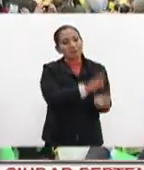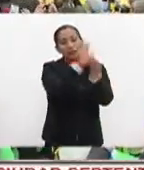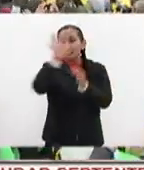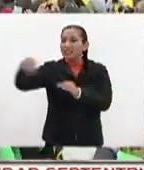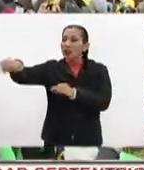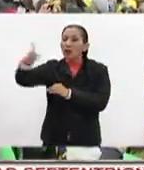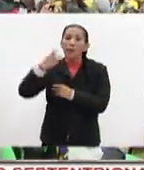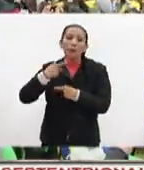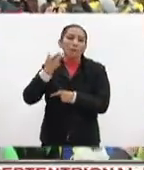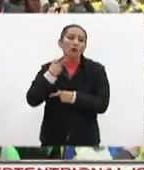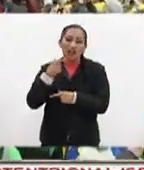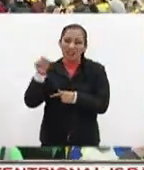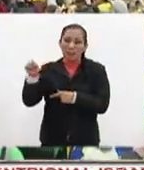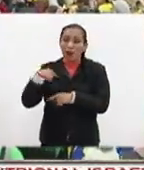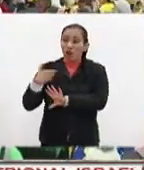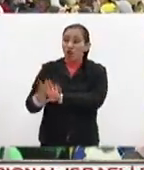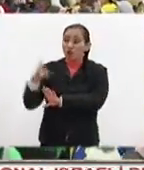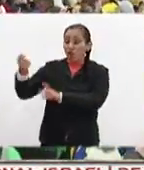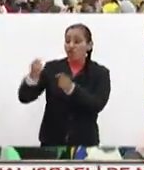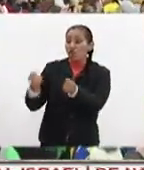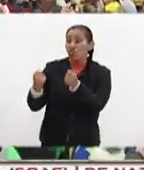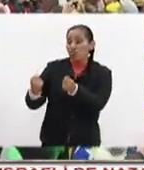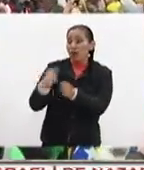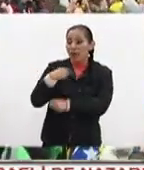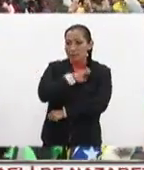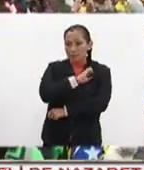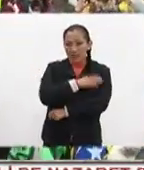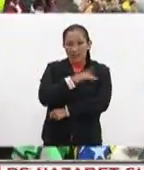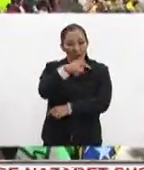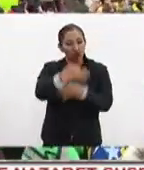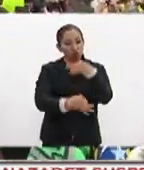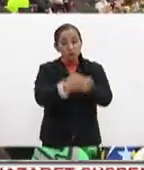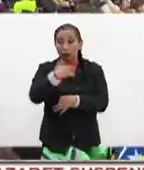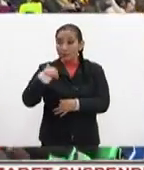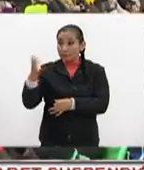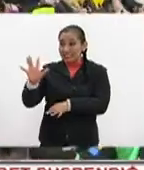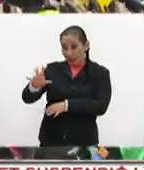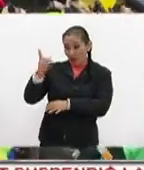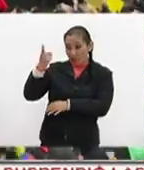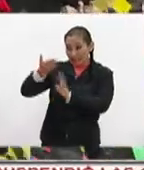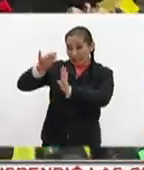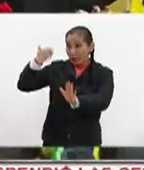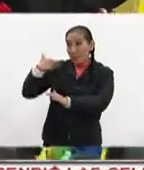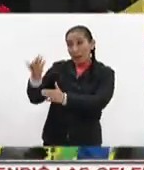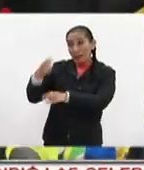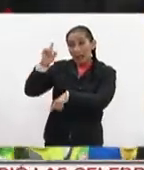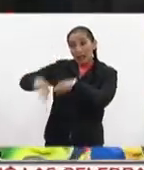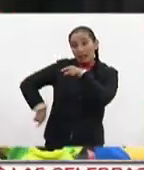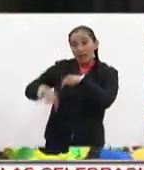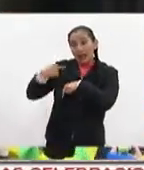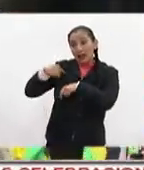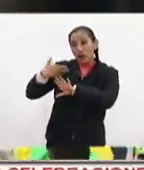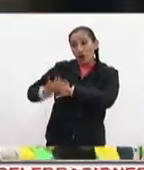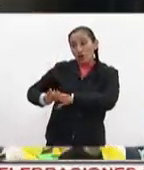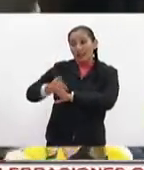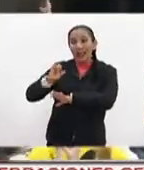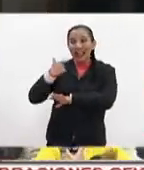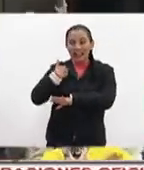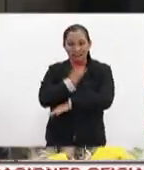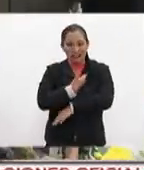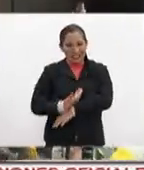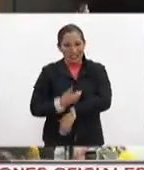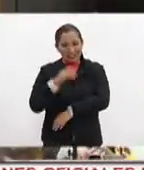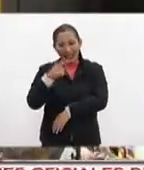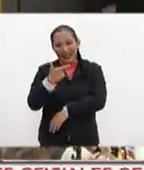5 políticos acusados de rebelión después de que la justicia española pidiera el 5 de diciembre retirar los cargos. El expresidente de